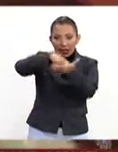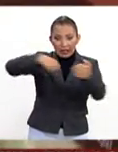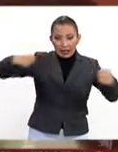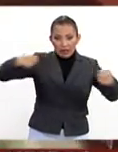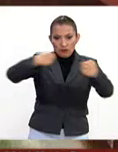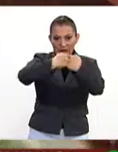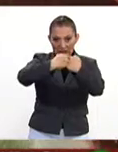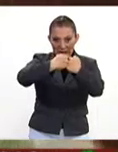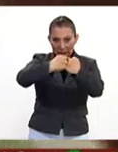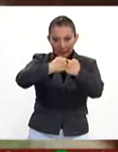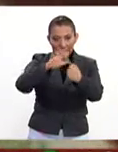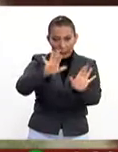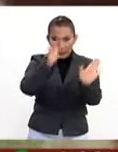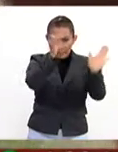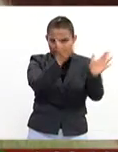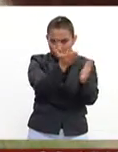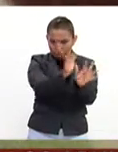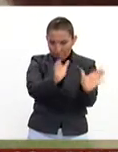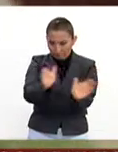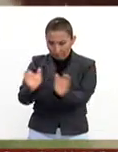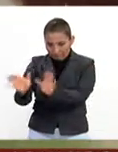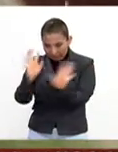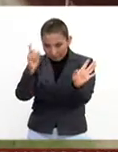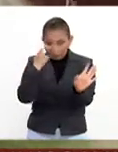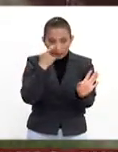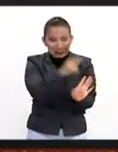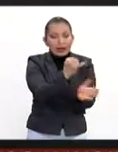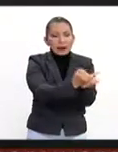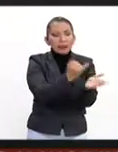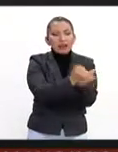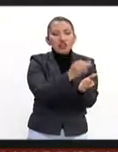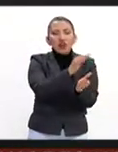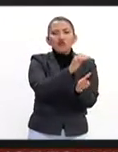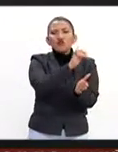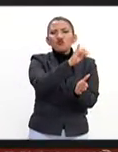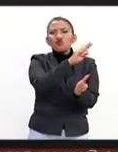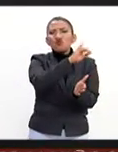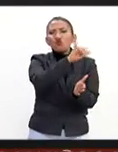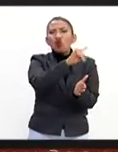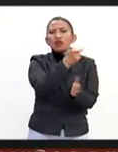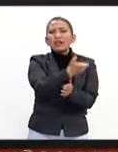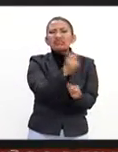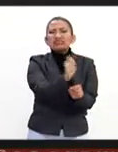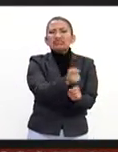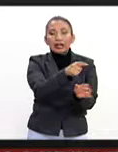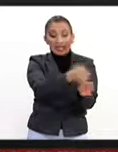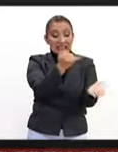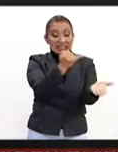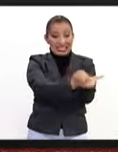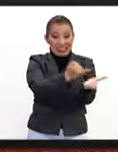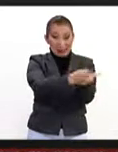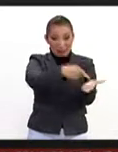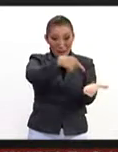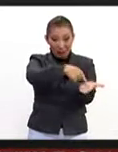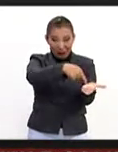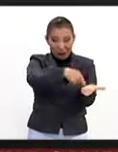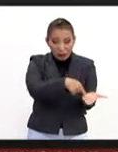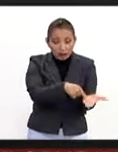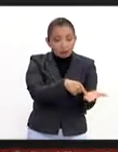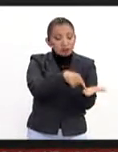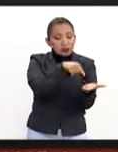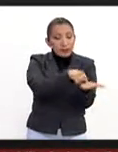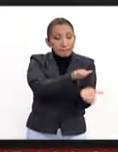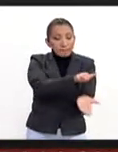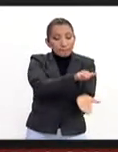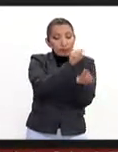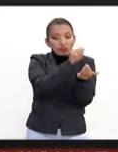fronterizo. Entonces vamos por partes. ¿Qué es lo del impuesto al flujo de dinero? Bueno, en esencia es un impuesto